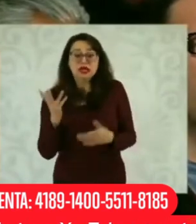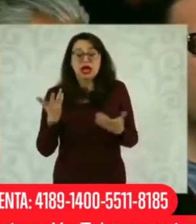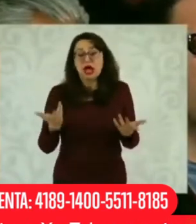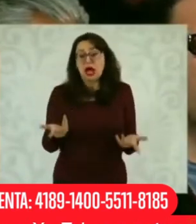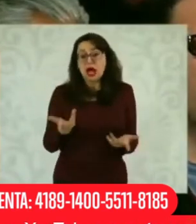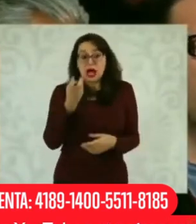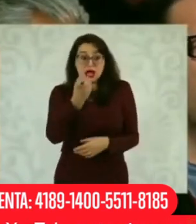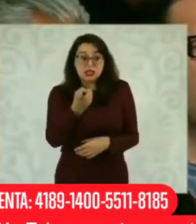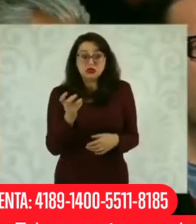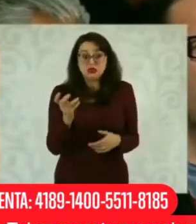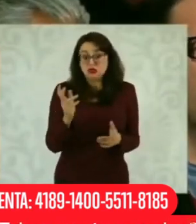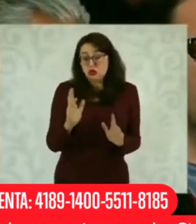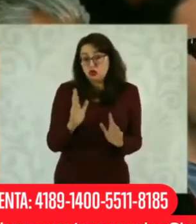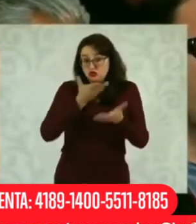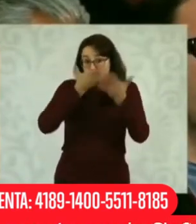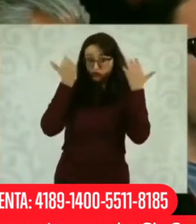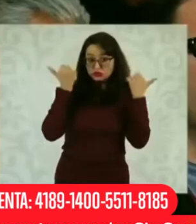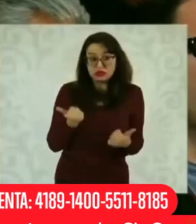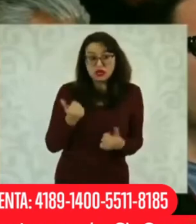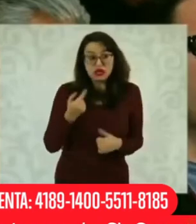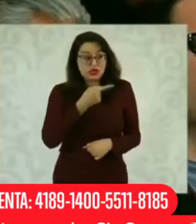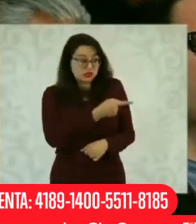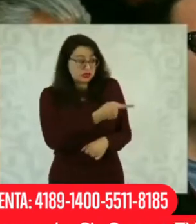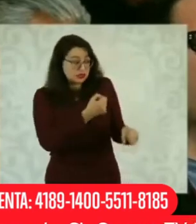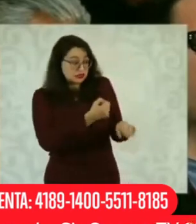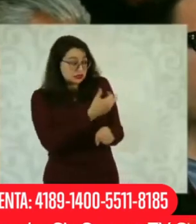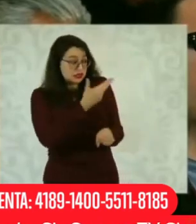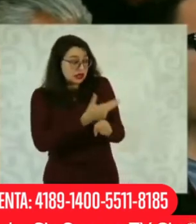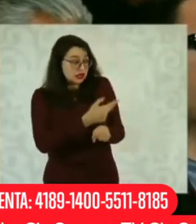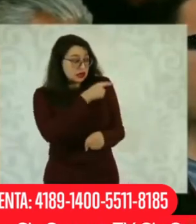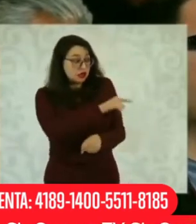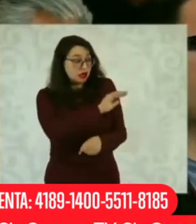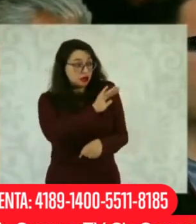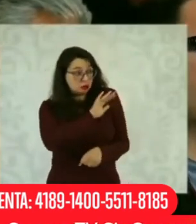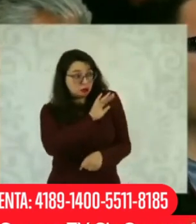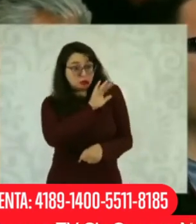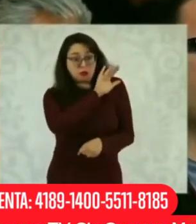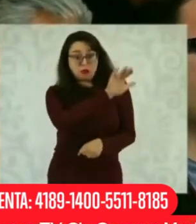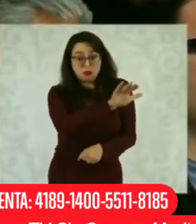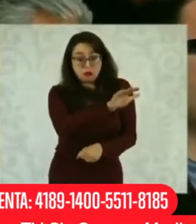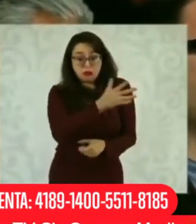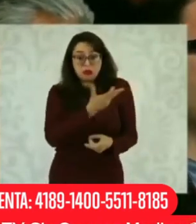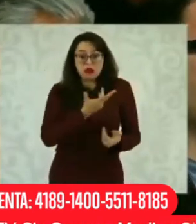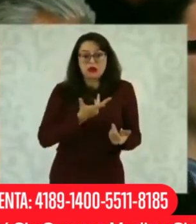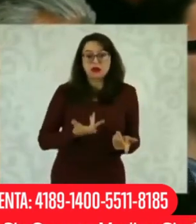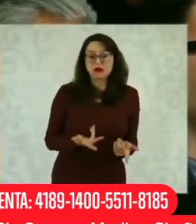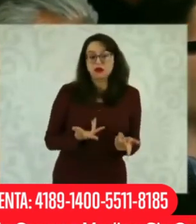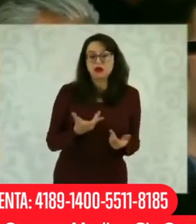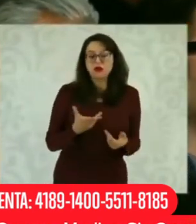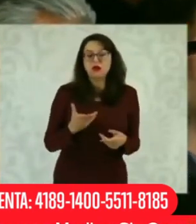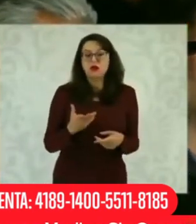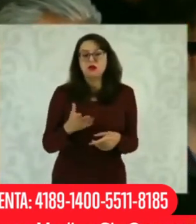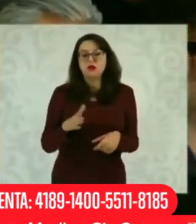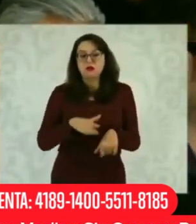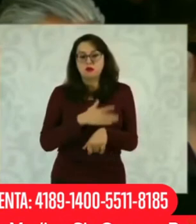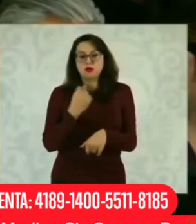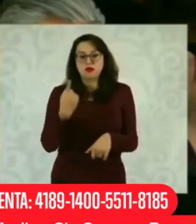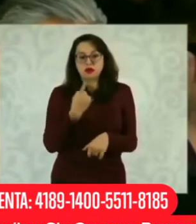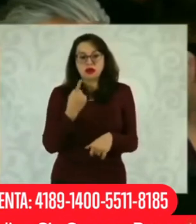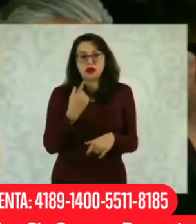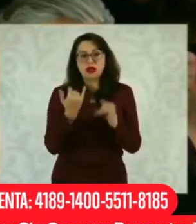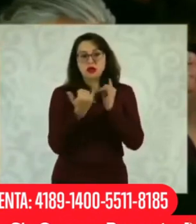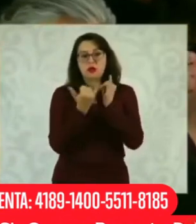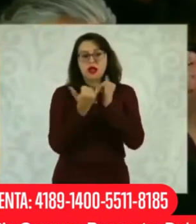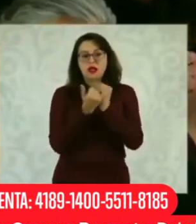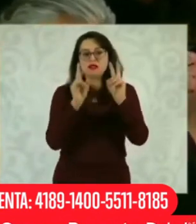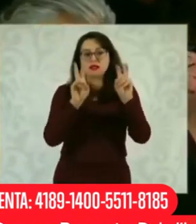le planteó con usted al secretario Ebrard, si tuvo que ver con el tema de la permanencia de agentes de la DEA